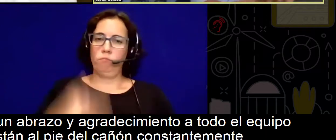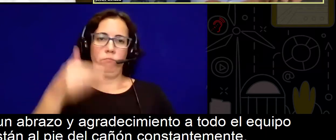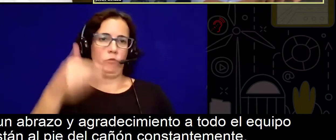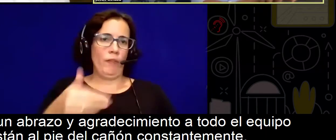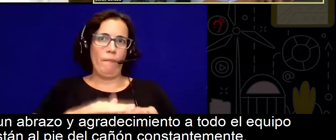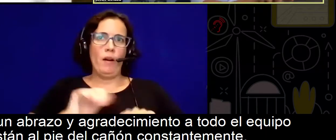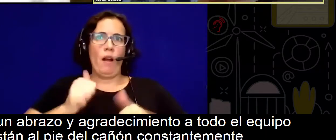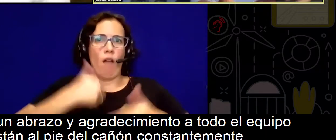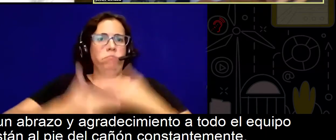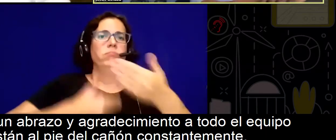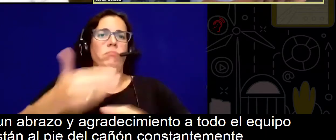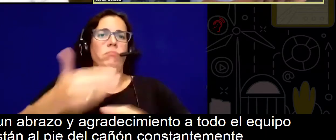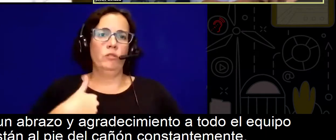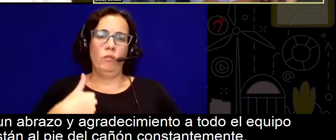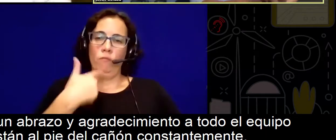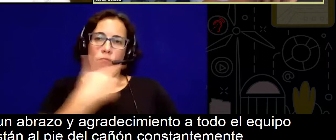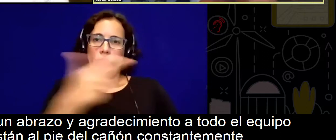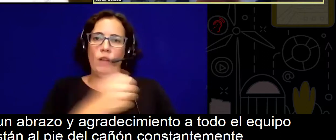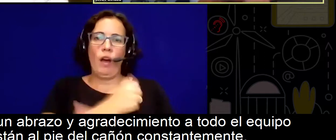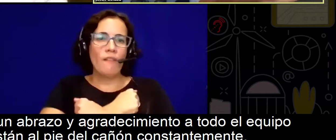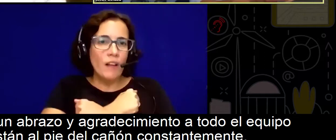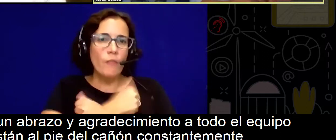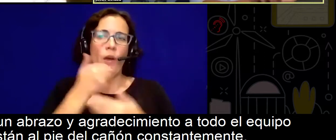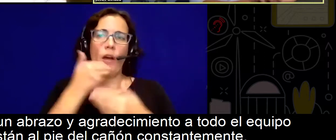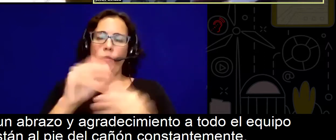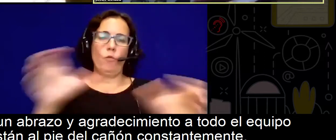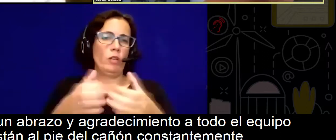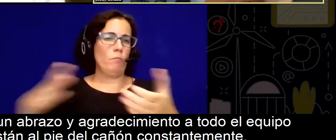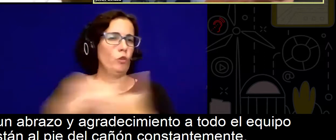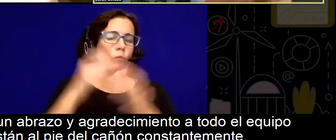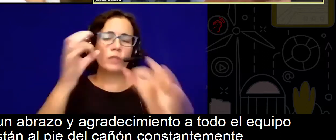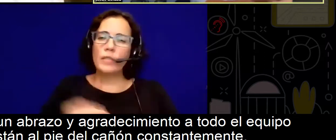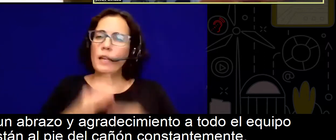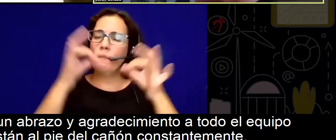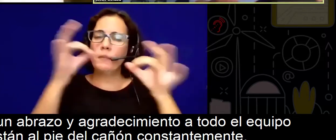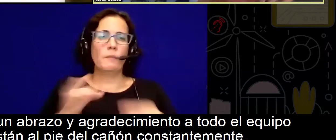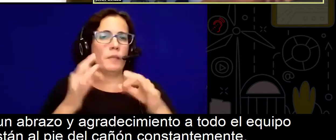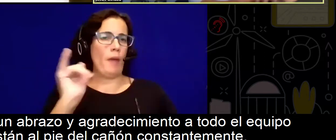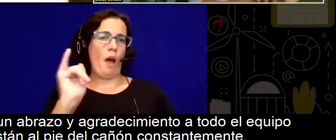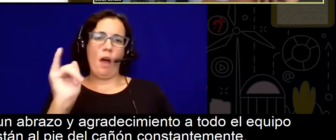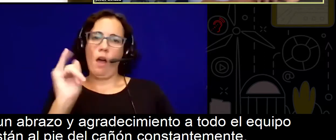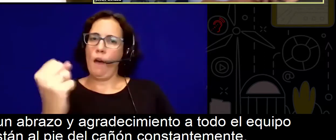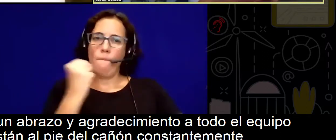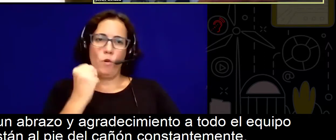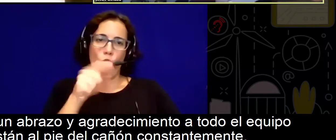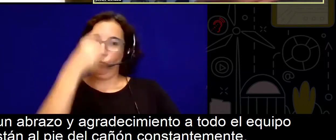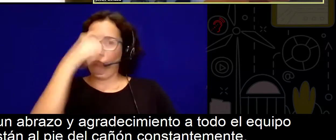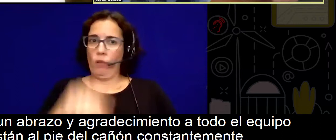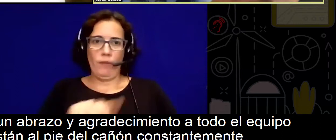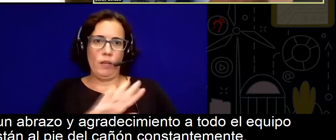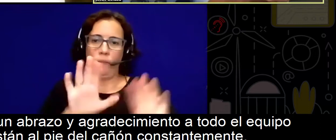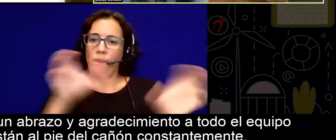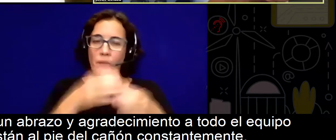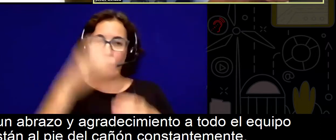un abrazo y un agradecimiento a todo el equipo porque es verdad que están al pie del cañón constantemente, tú lo sabes, Jesús, tanto del equipo del Real Patronato como